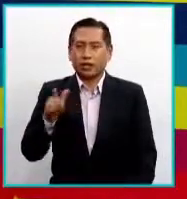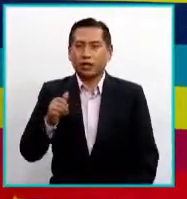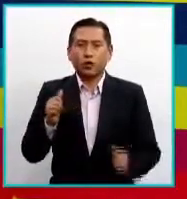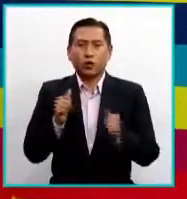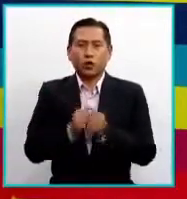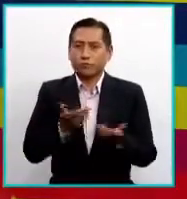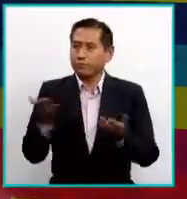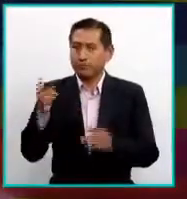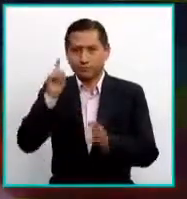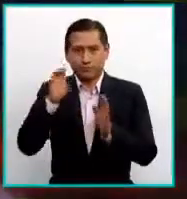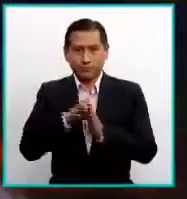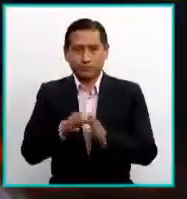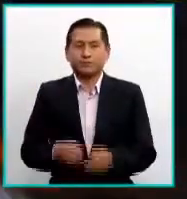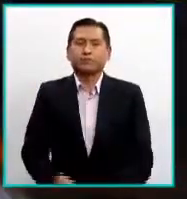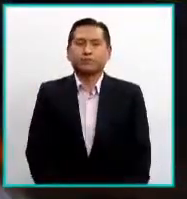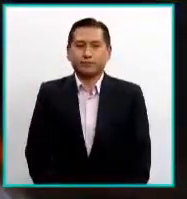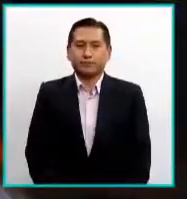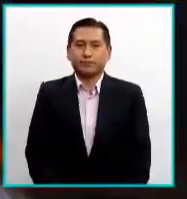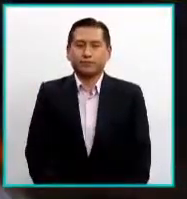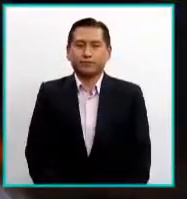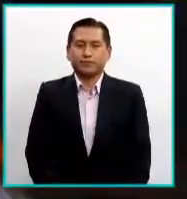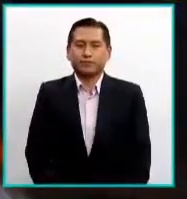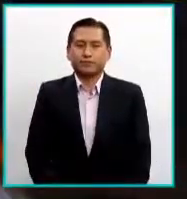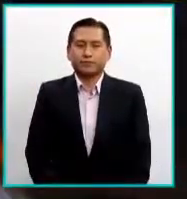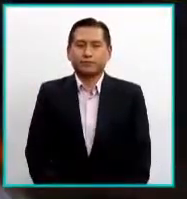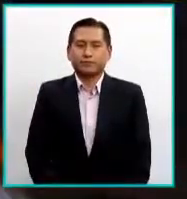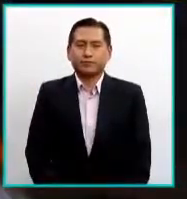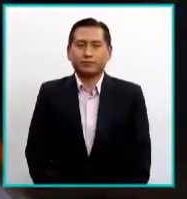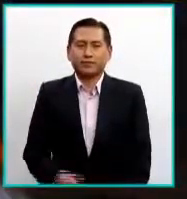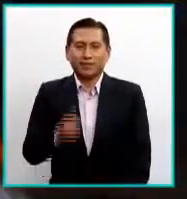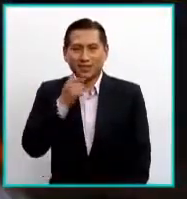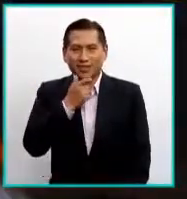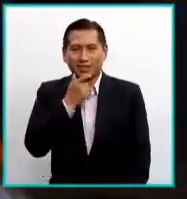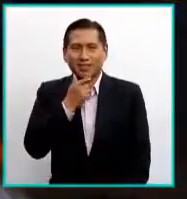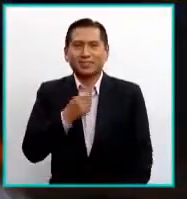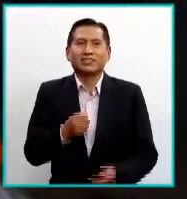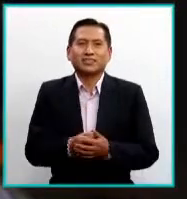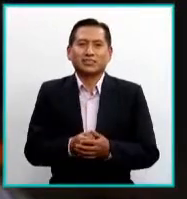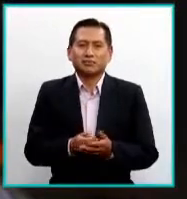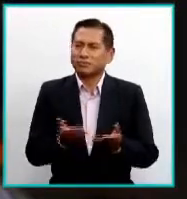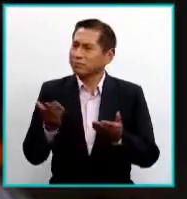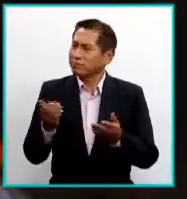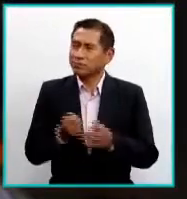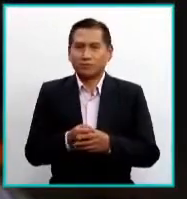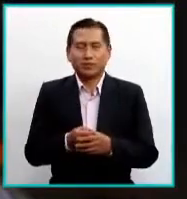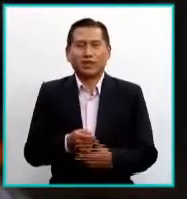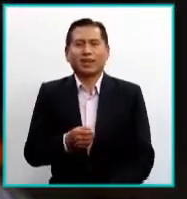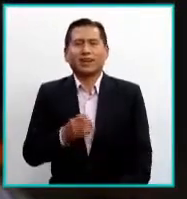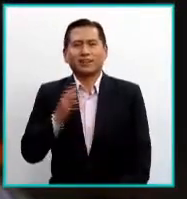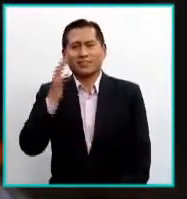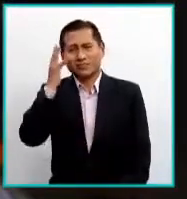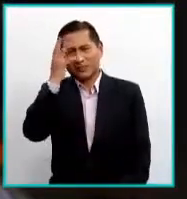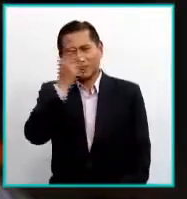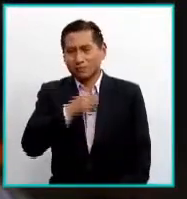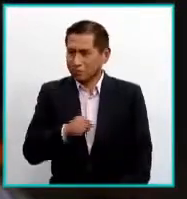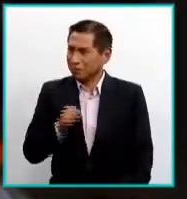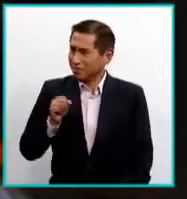de estas imágenes. Vamos a comenzar. Esta imagen, Ay, re linda. ¿Sí,